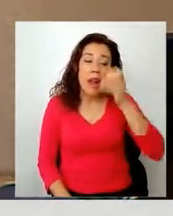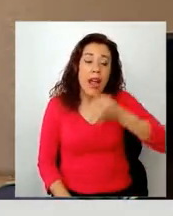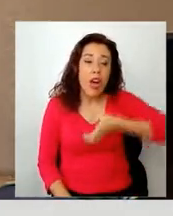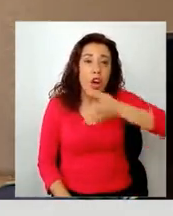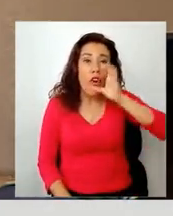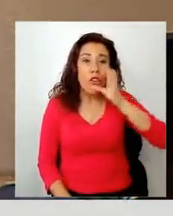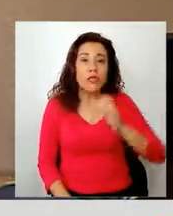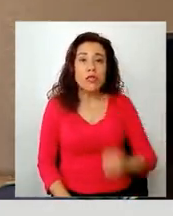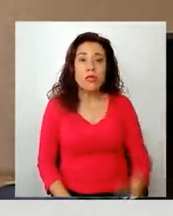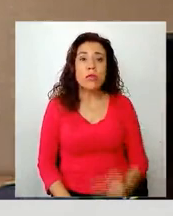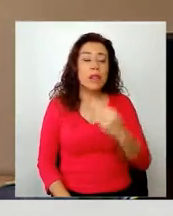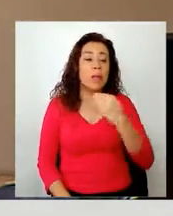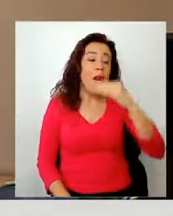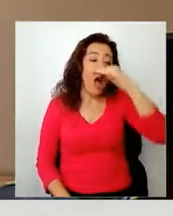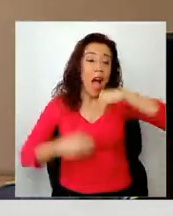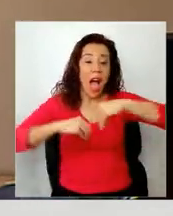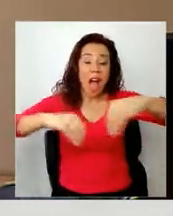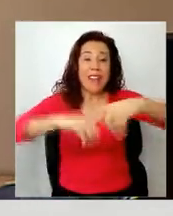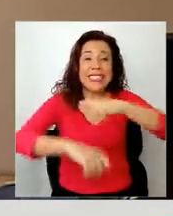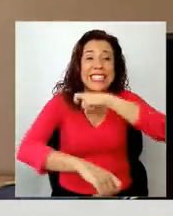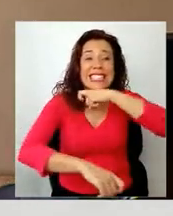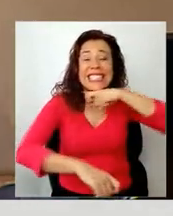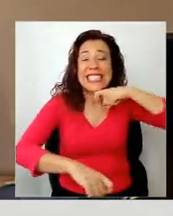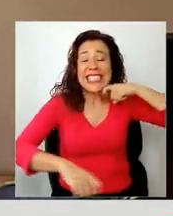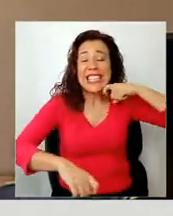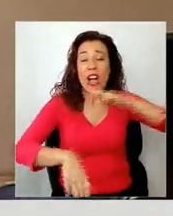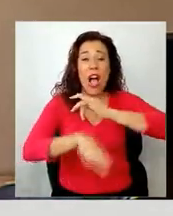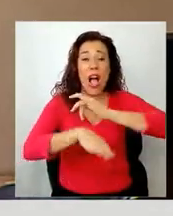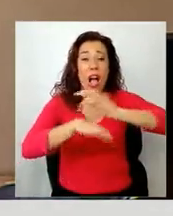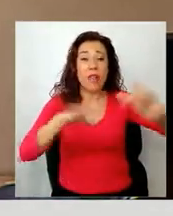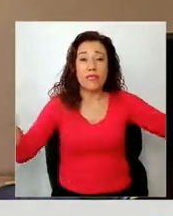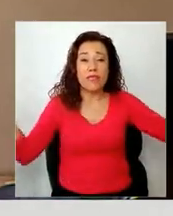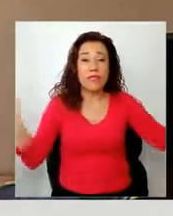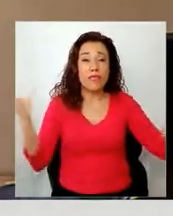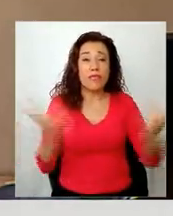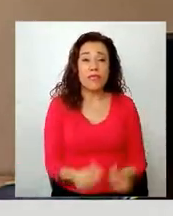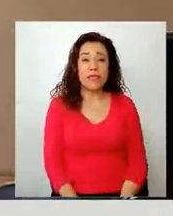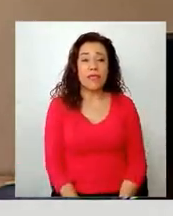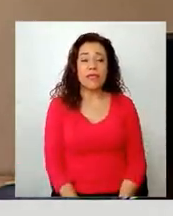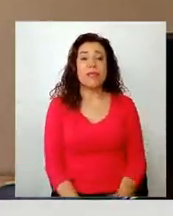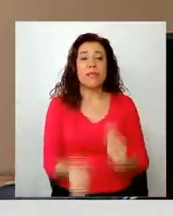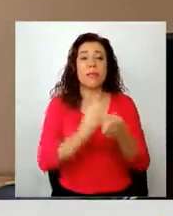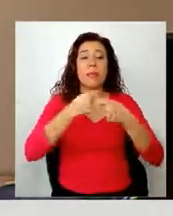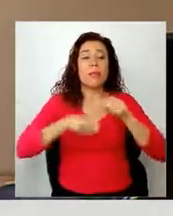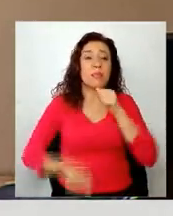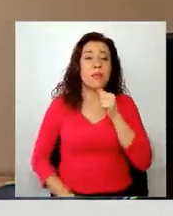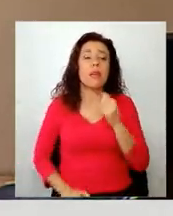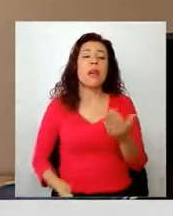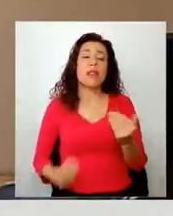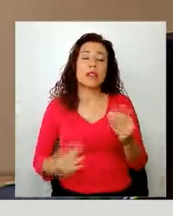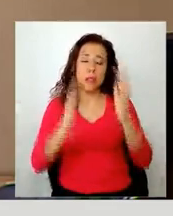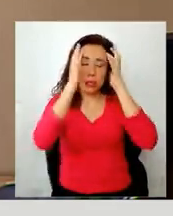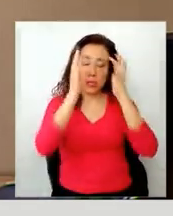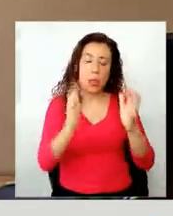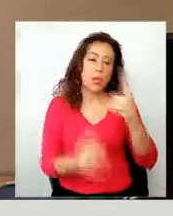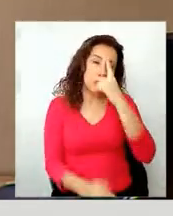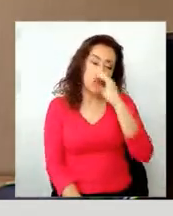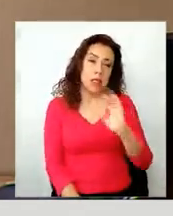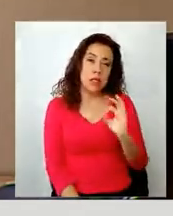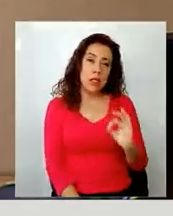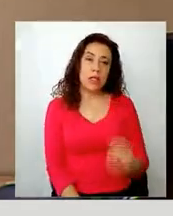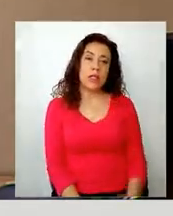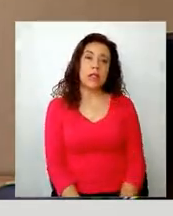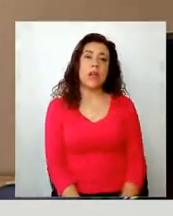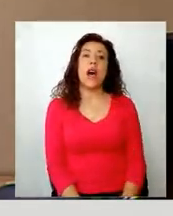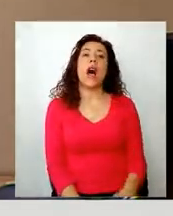hablar de la agricultura donde los campos se han empobrecido necesitamos tomarnos en serio esto necesitamos un discurso respecto de lo que